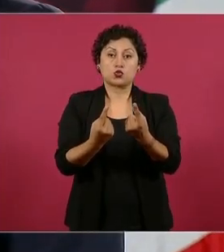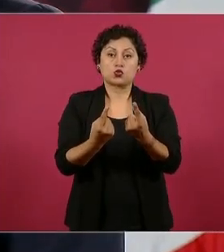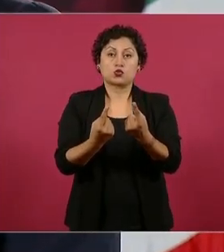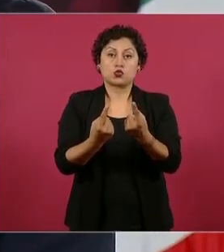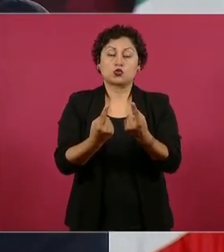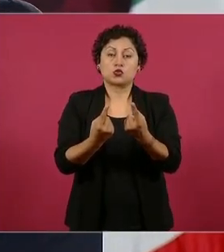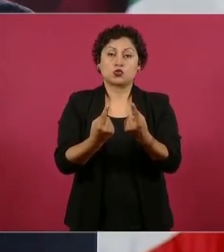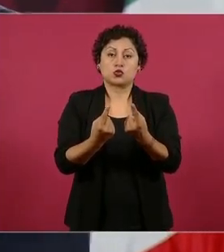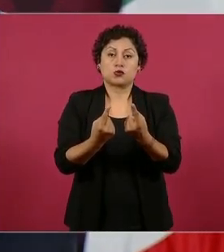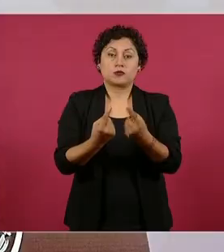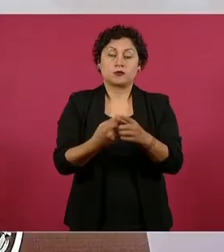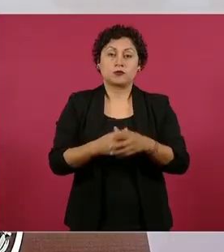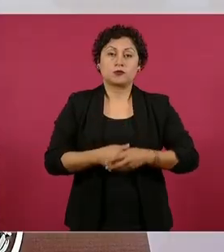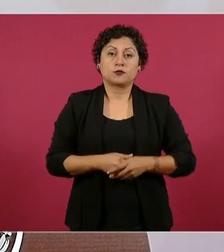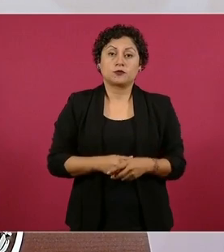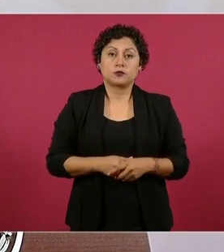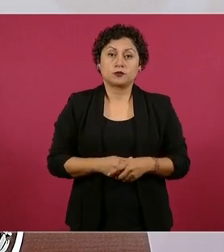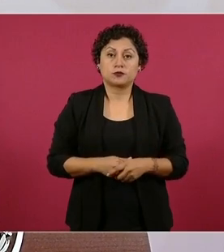quienes van a